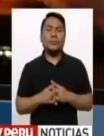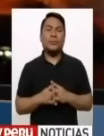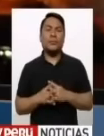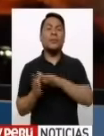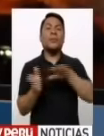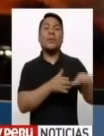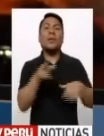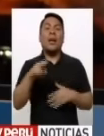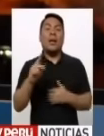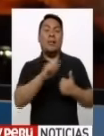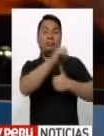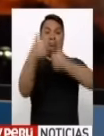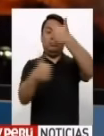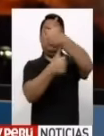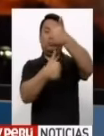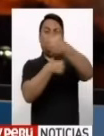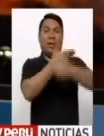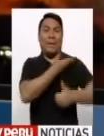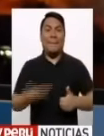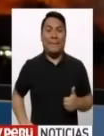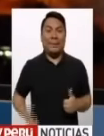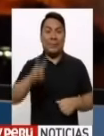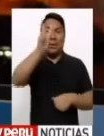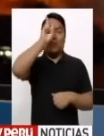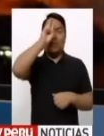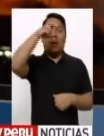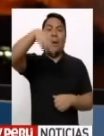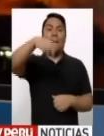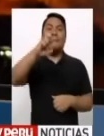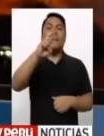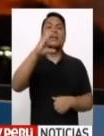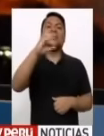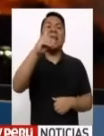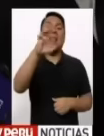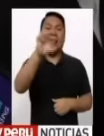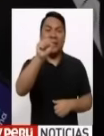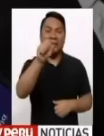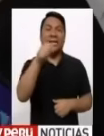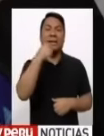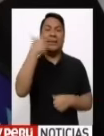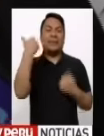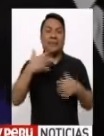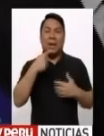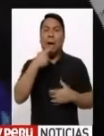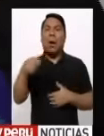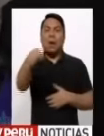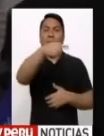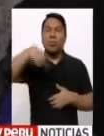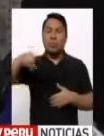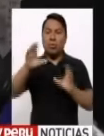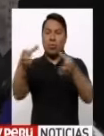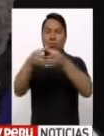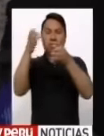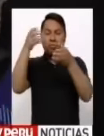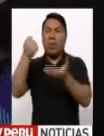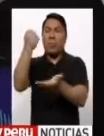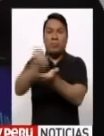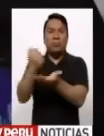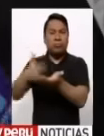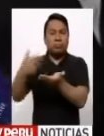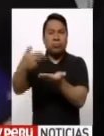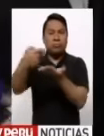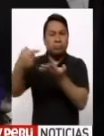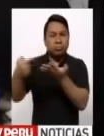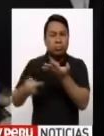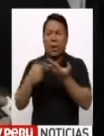La segunda vicepresidenta de la República, Mercedes Arauz, destacó hoy el consenso alcanzado en el Congreso para la aprobación de